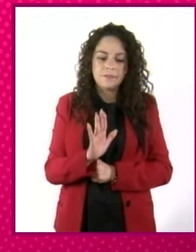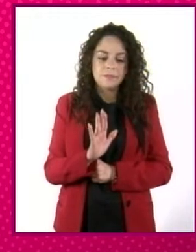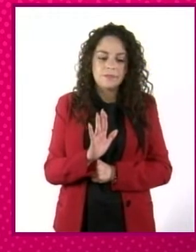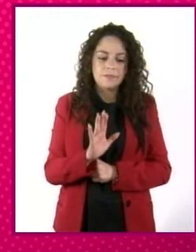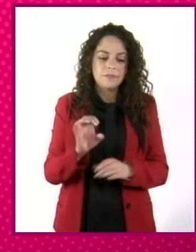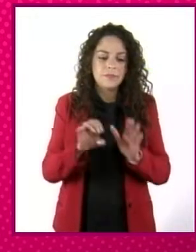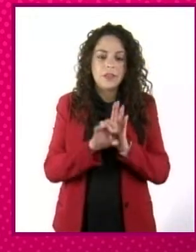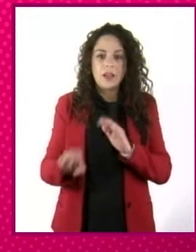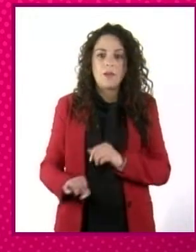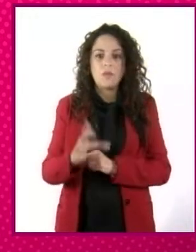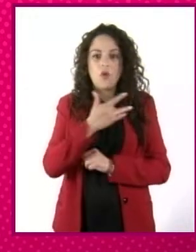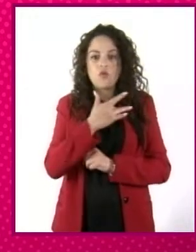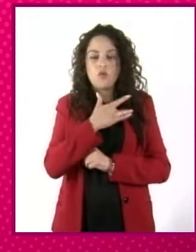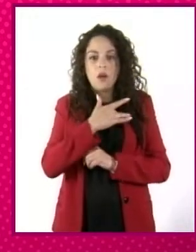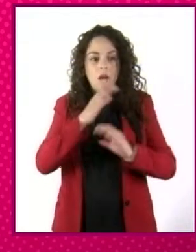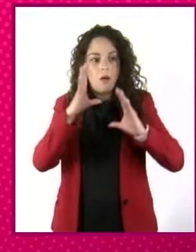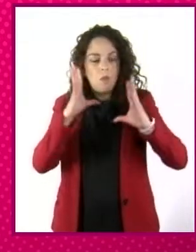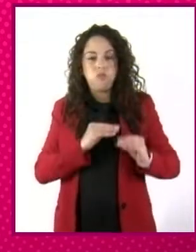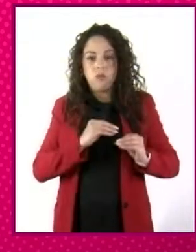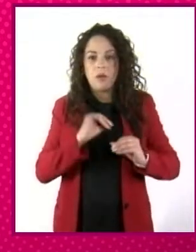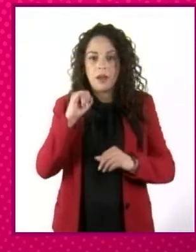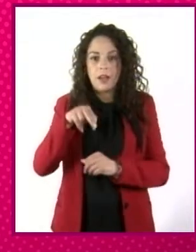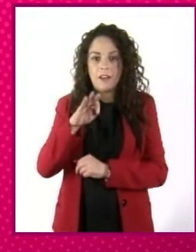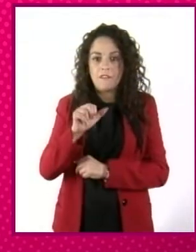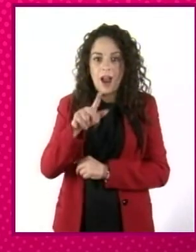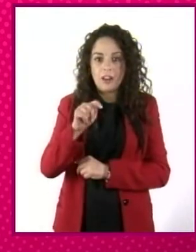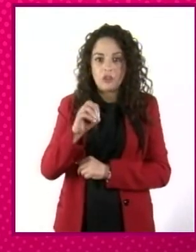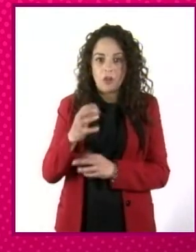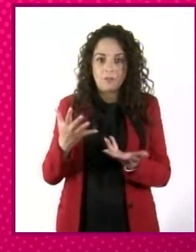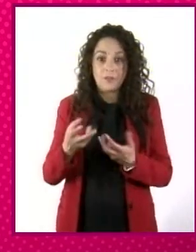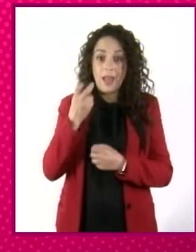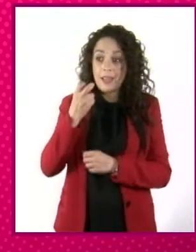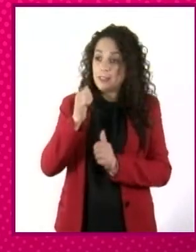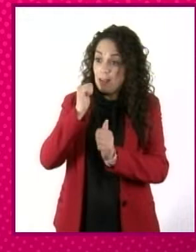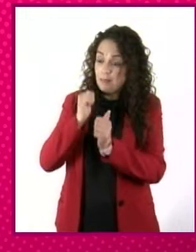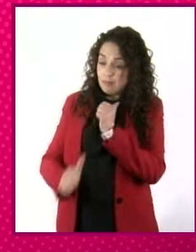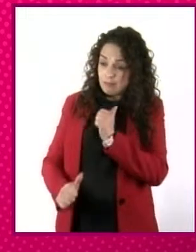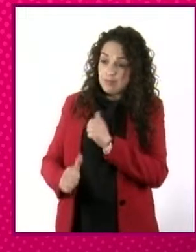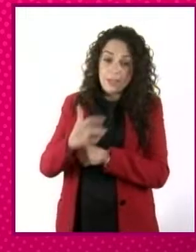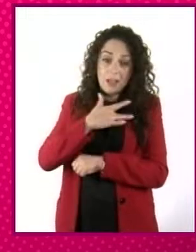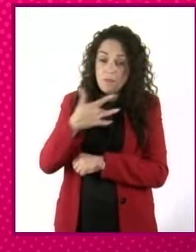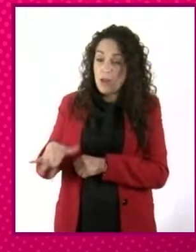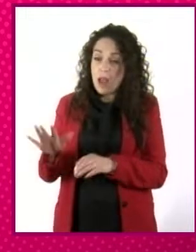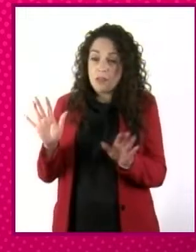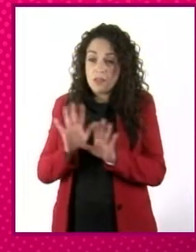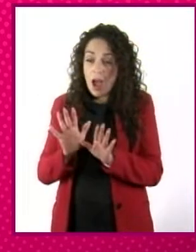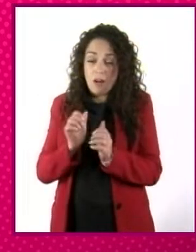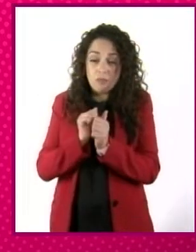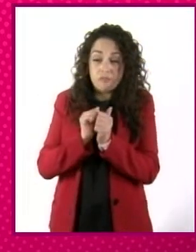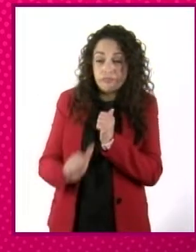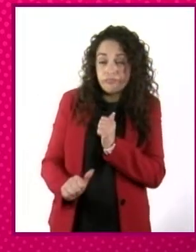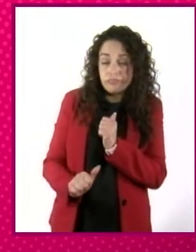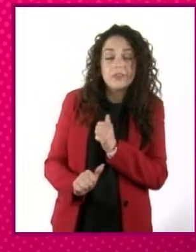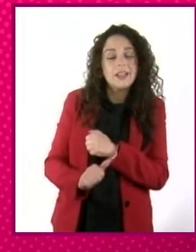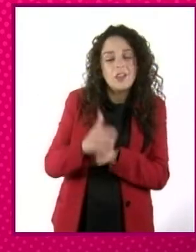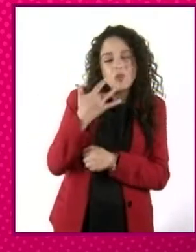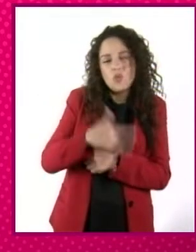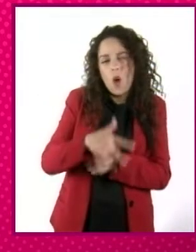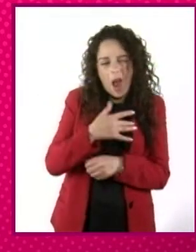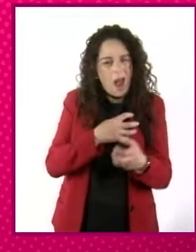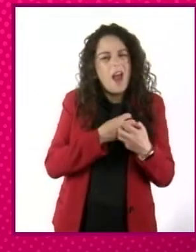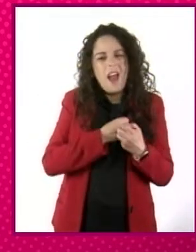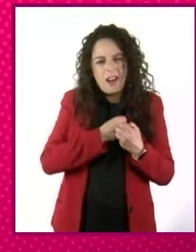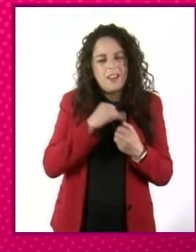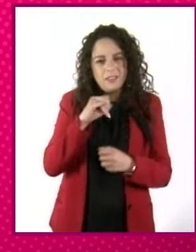de un infarto. Entonces duele, el desamor duele, ¿cierto? Duele desapegarse de una persona que uno quiere. Pero